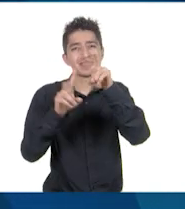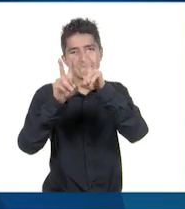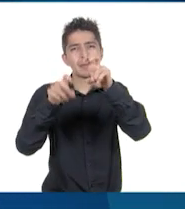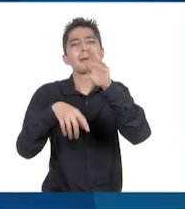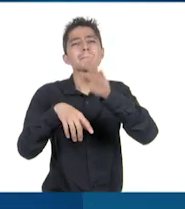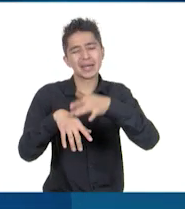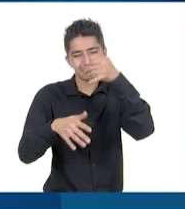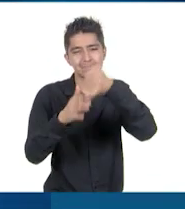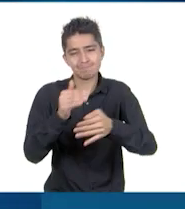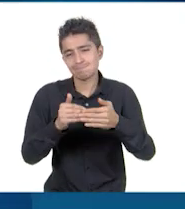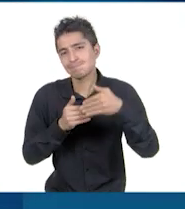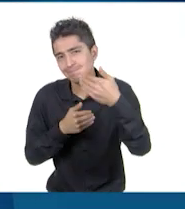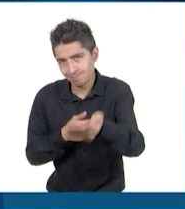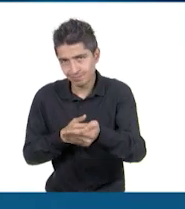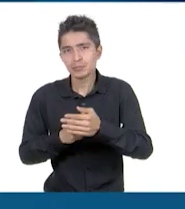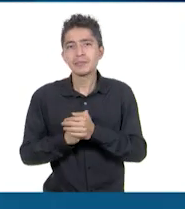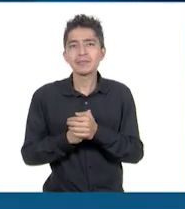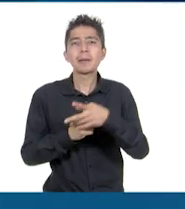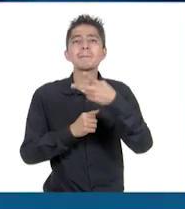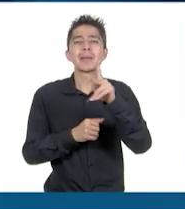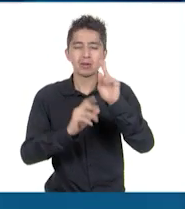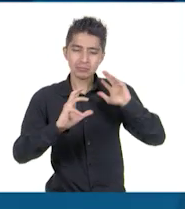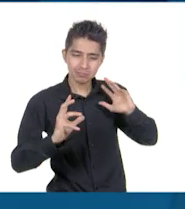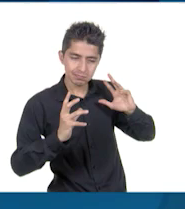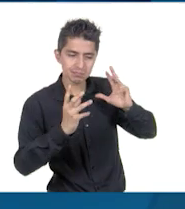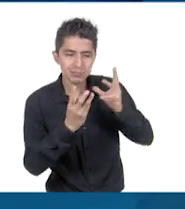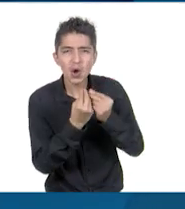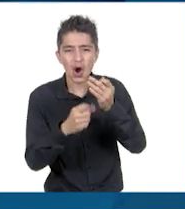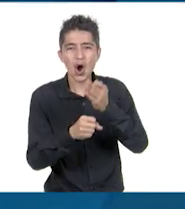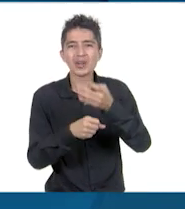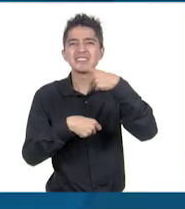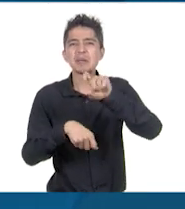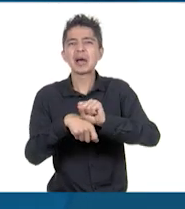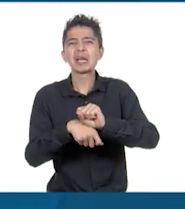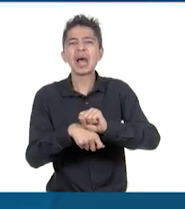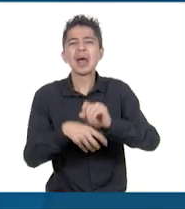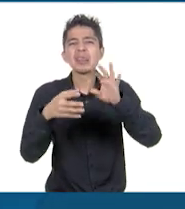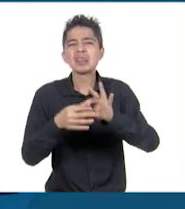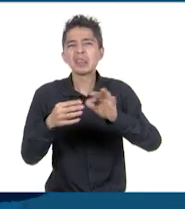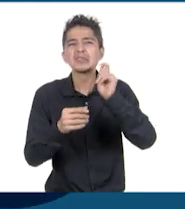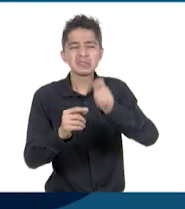adelante. Mientras tanto, vamos recapitulando lo que hemos visto esta semana.